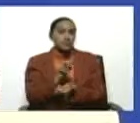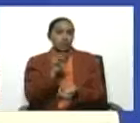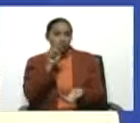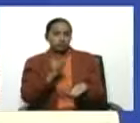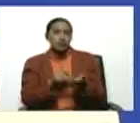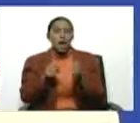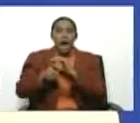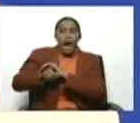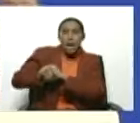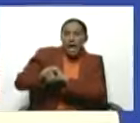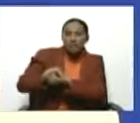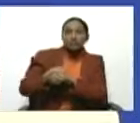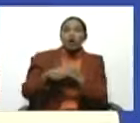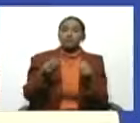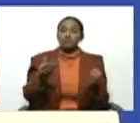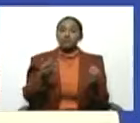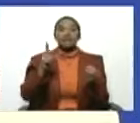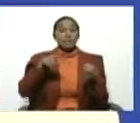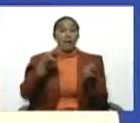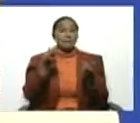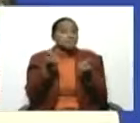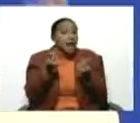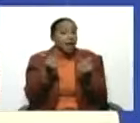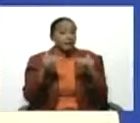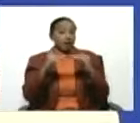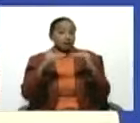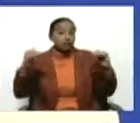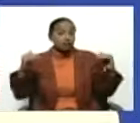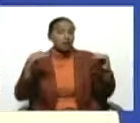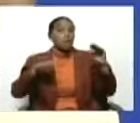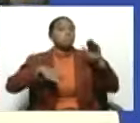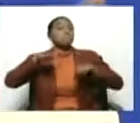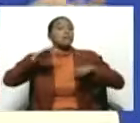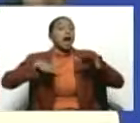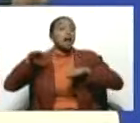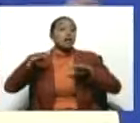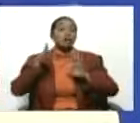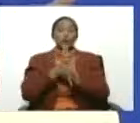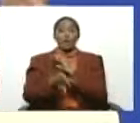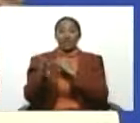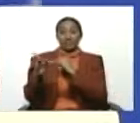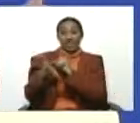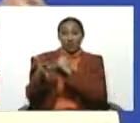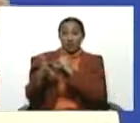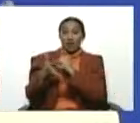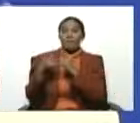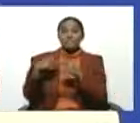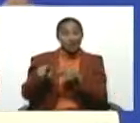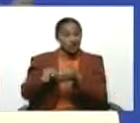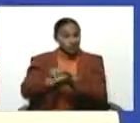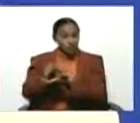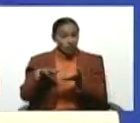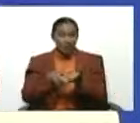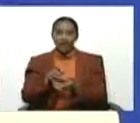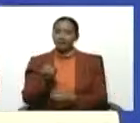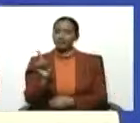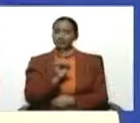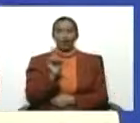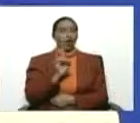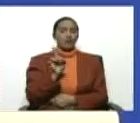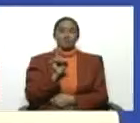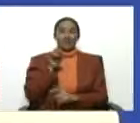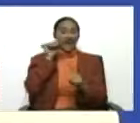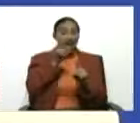con y los precios varían y distintos ingresos Pero ese no es el problema necesitamos países en realidad